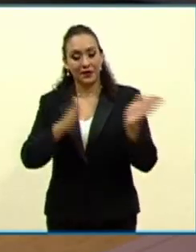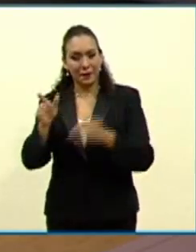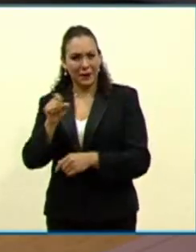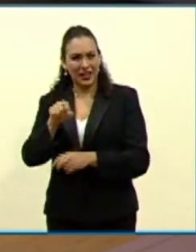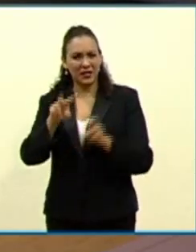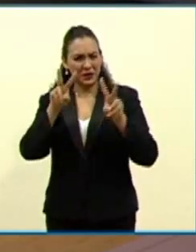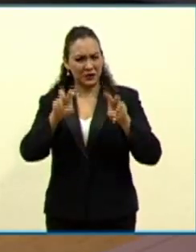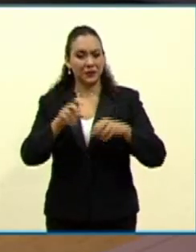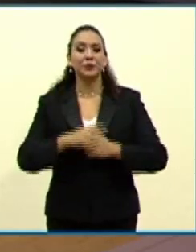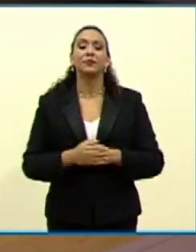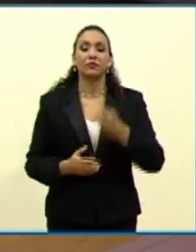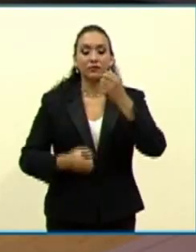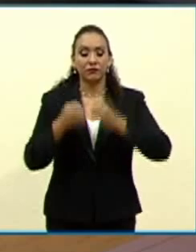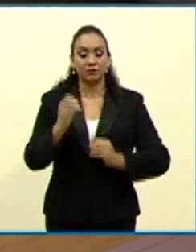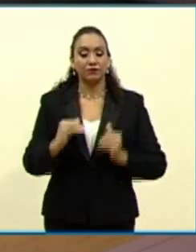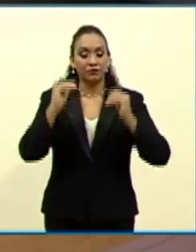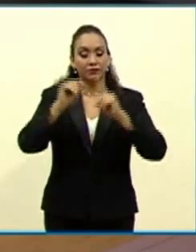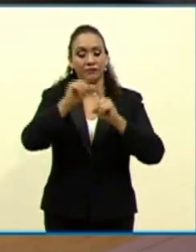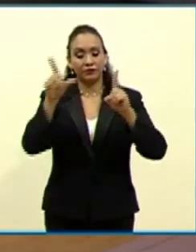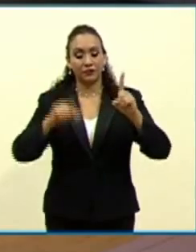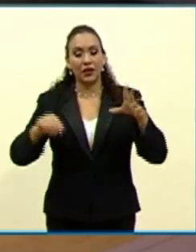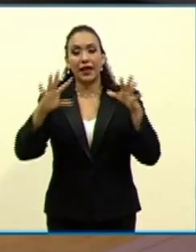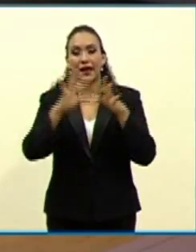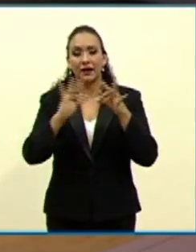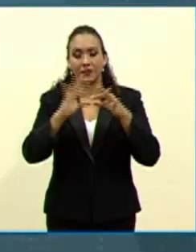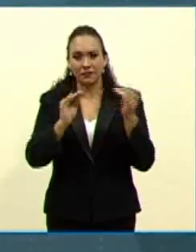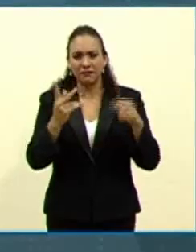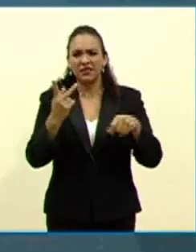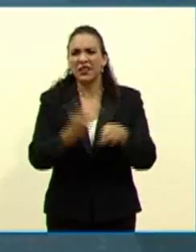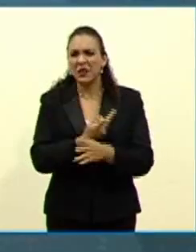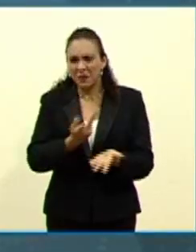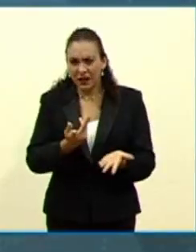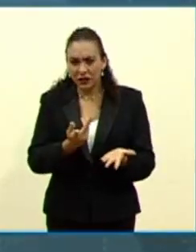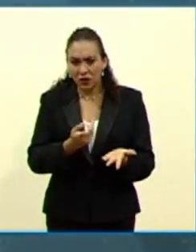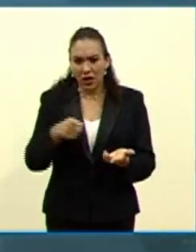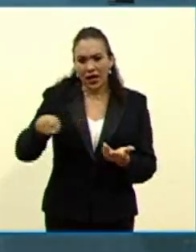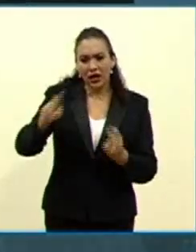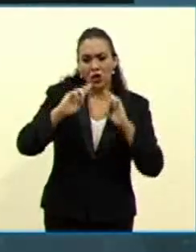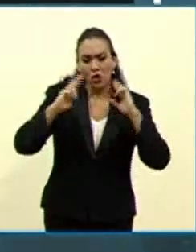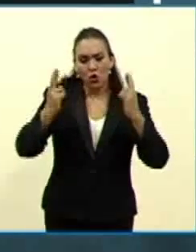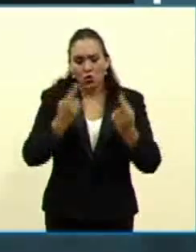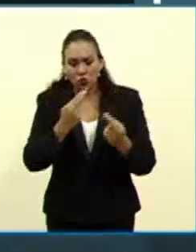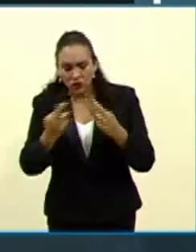tema, la Suprema Corte explicó qué fue lo que resolvió en la consulta trámite